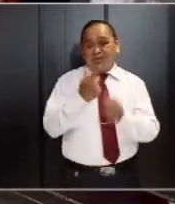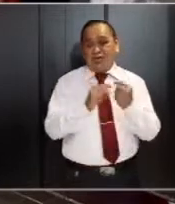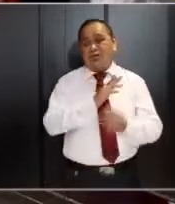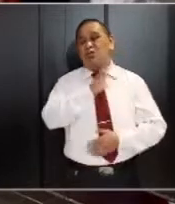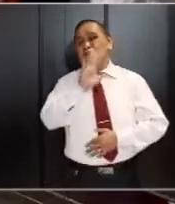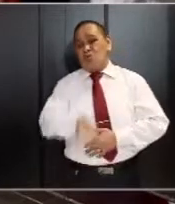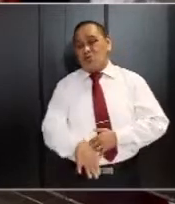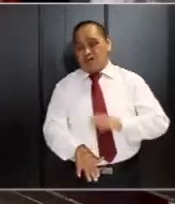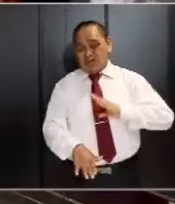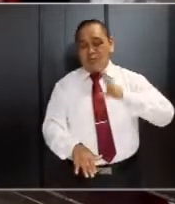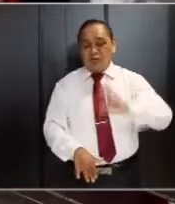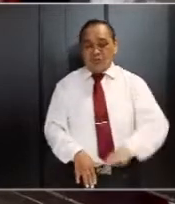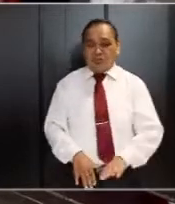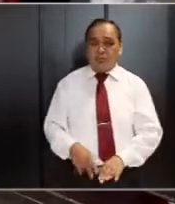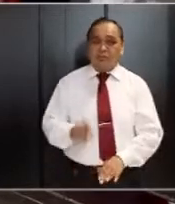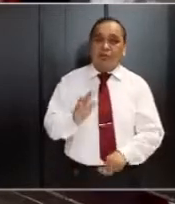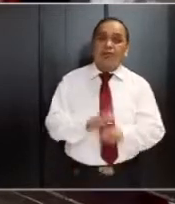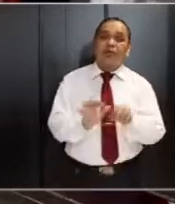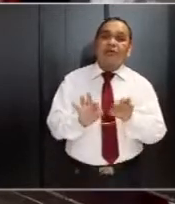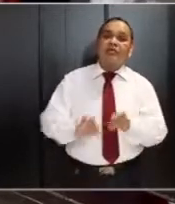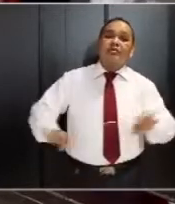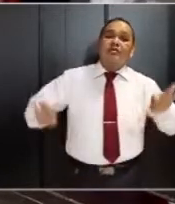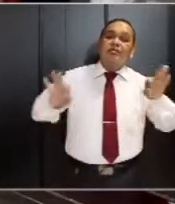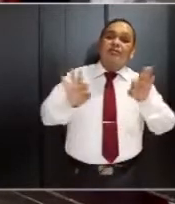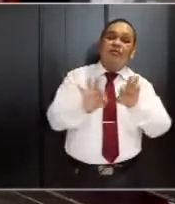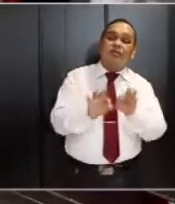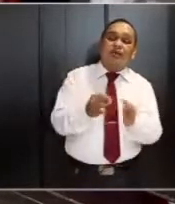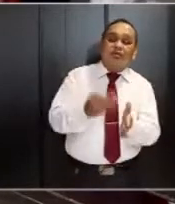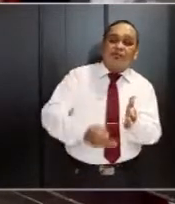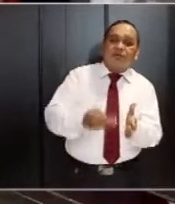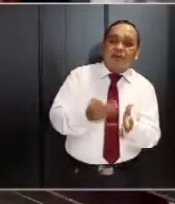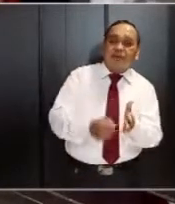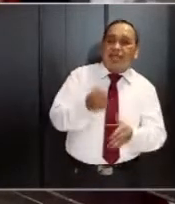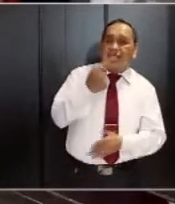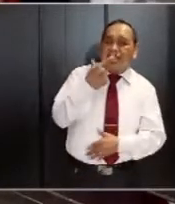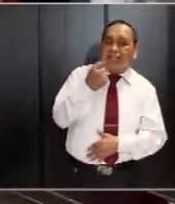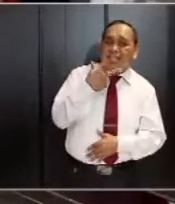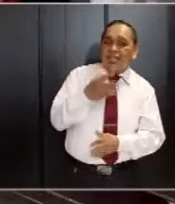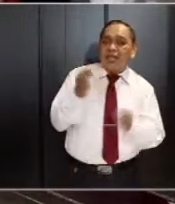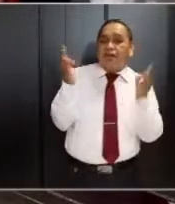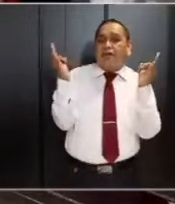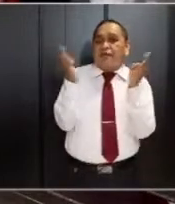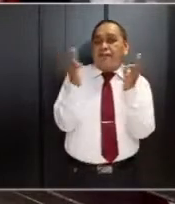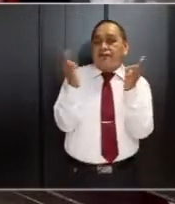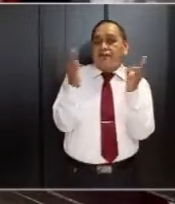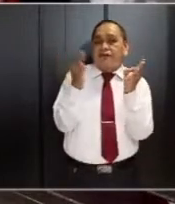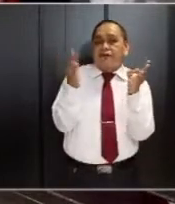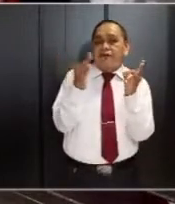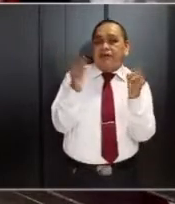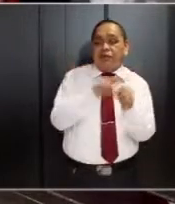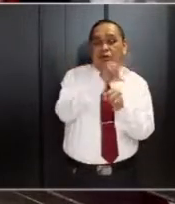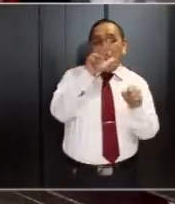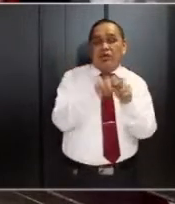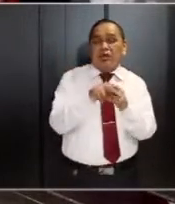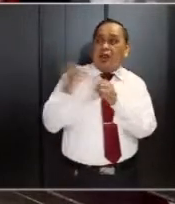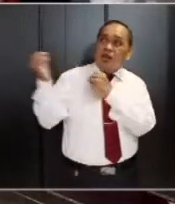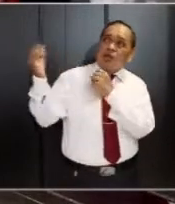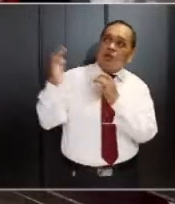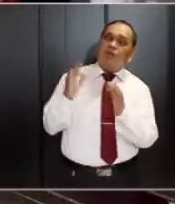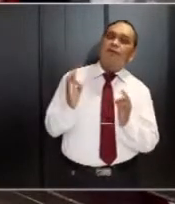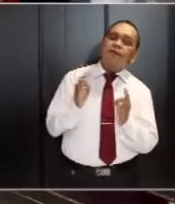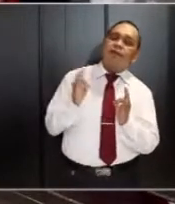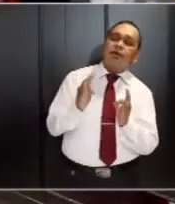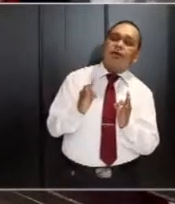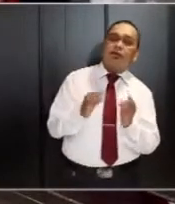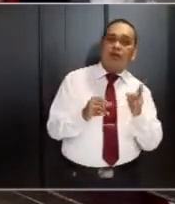es importante, hay deficiencia a veces de medicamentos, los climas que no sirven en ninguno de los hospitales, ni en el